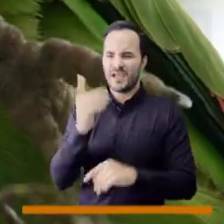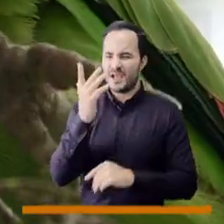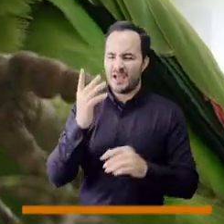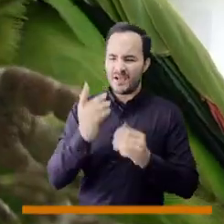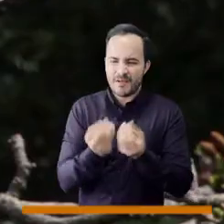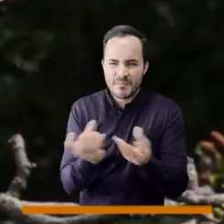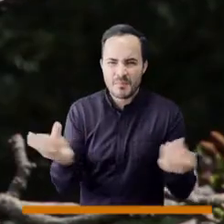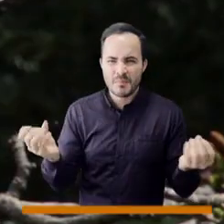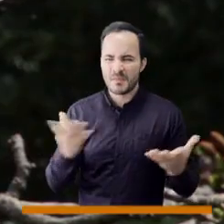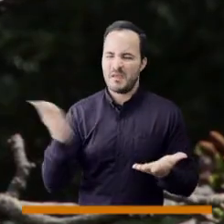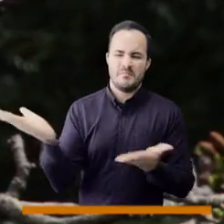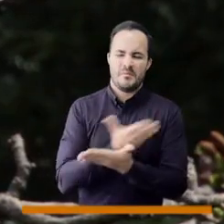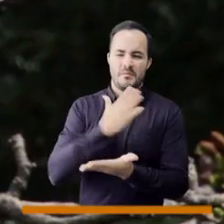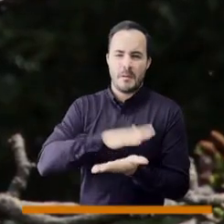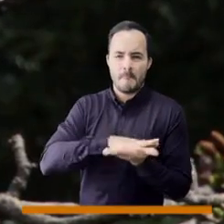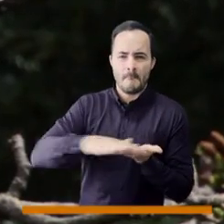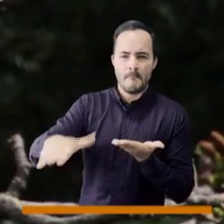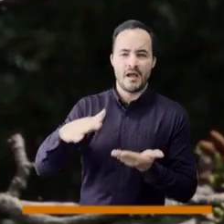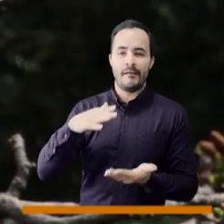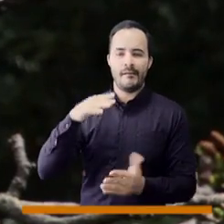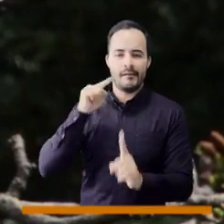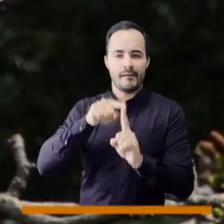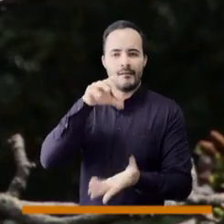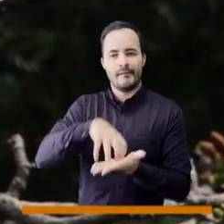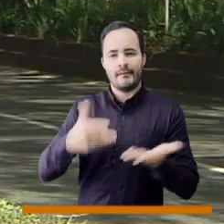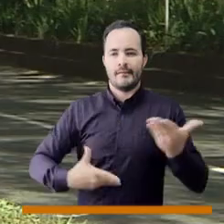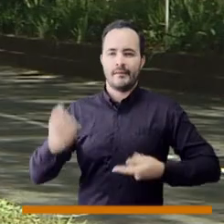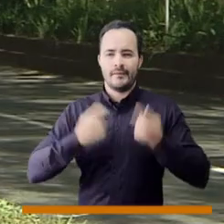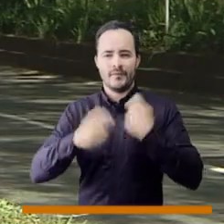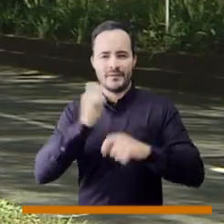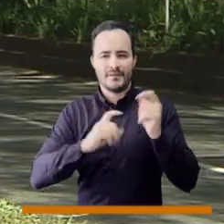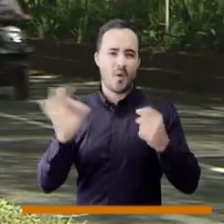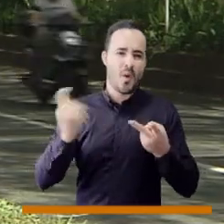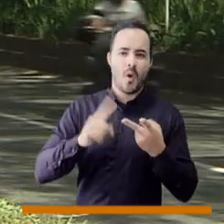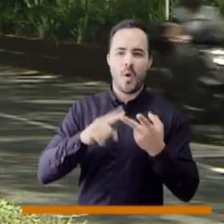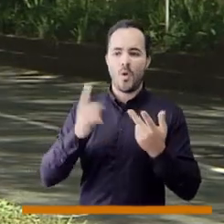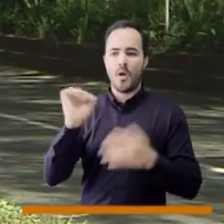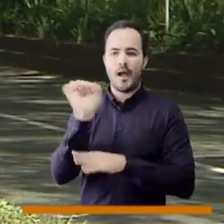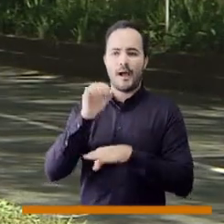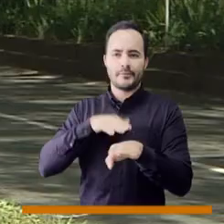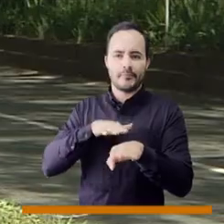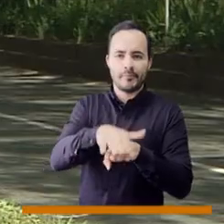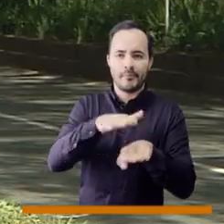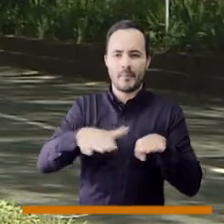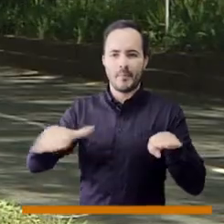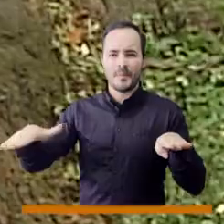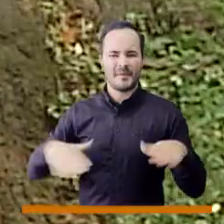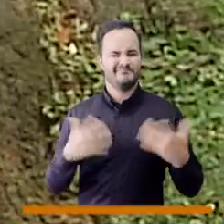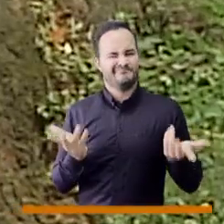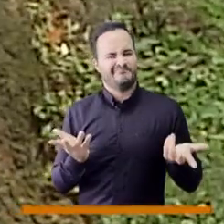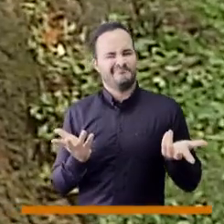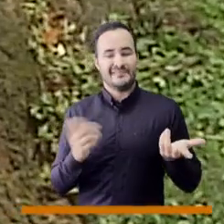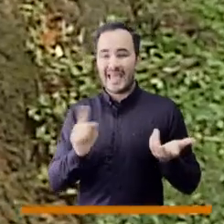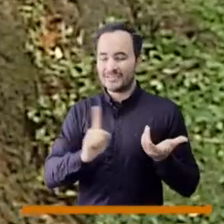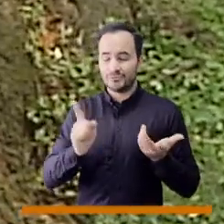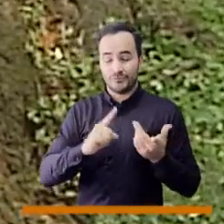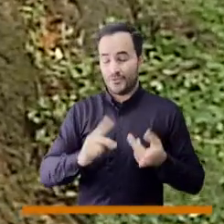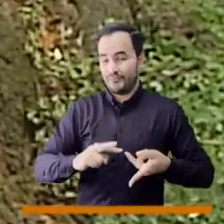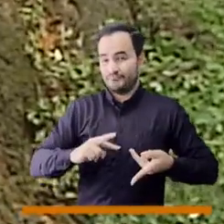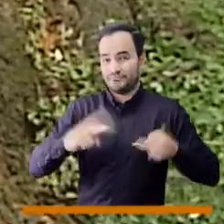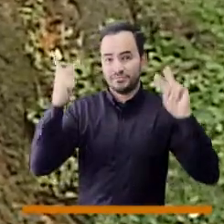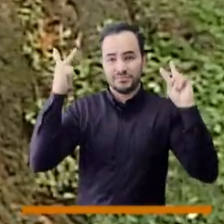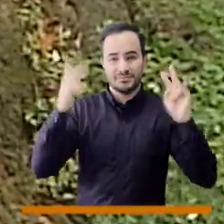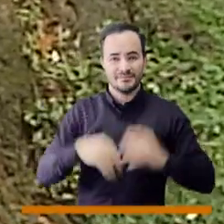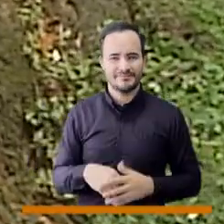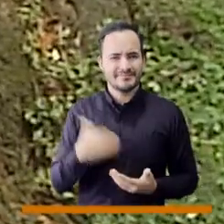árboles, acaban las zonas verdes, les ponen pisos duros para poner negocios comerciales o simplemente para parquear vehículos, que va